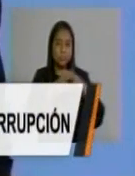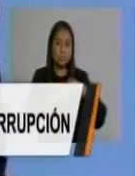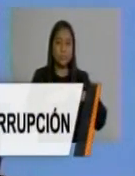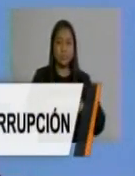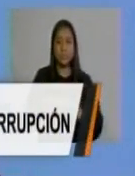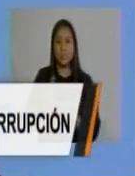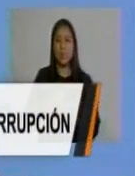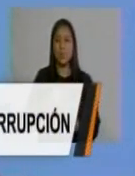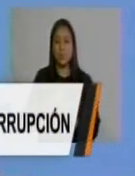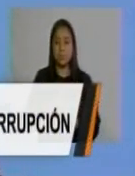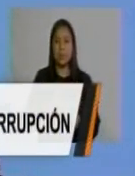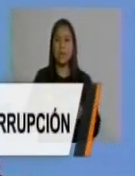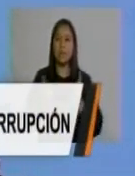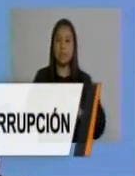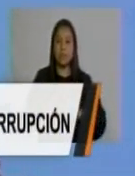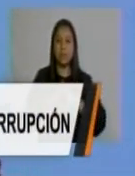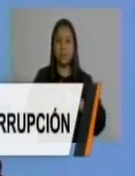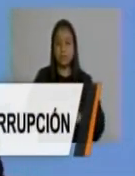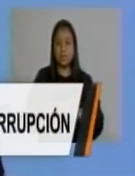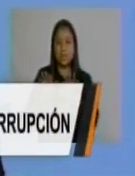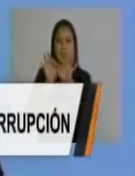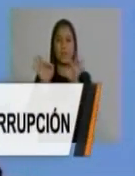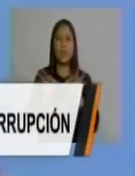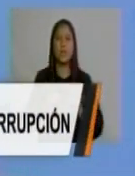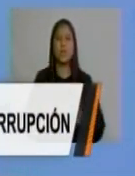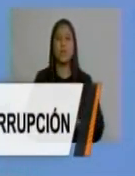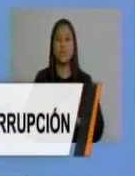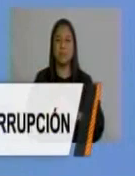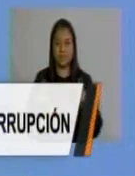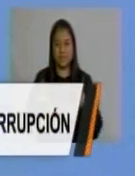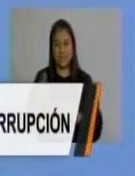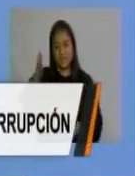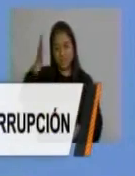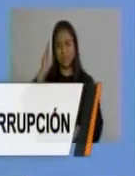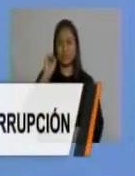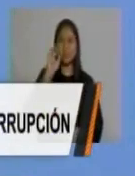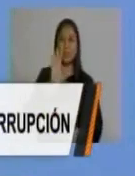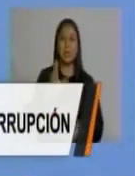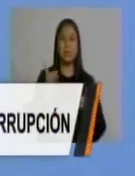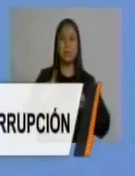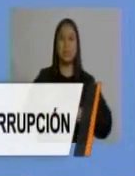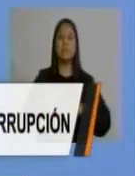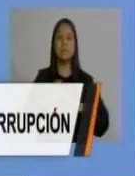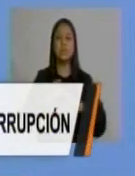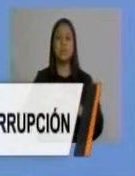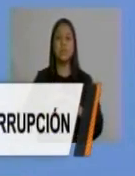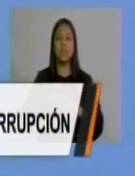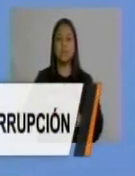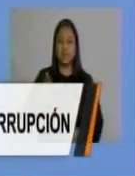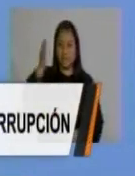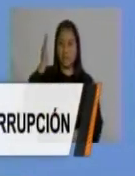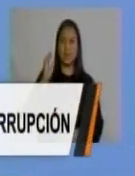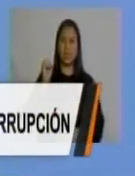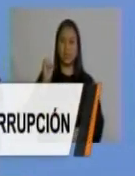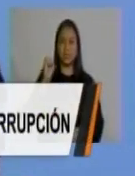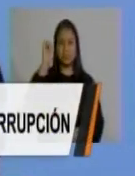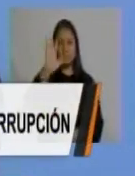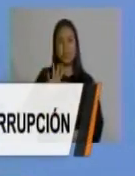pero reconstruyámosla de una manera diferente. Que Dios les bendiga, pero especialmente que Dios bendiga a